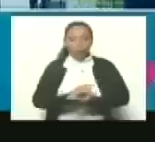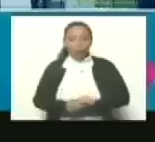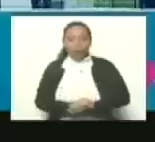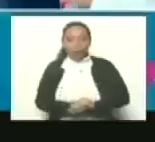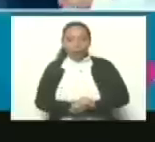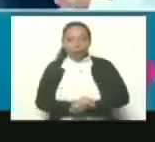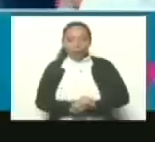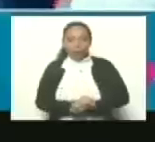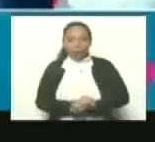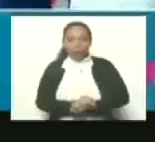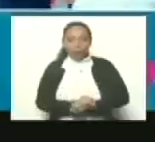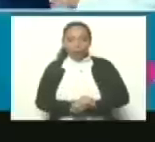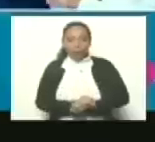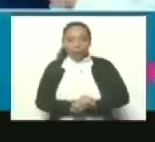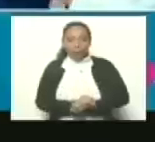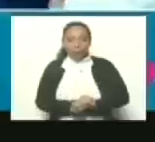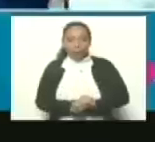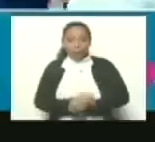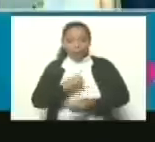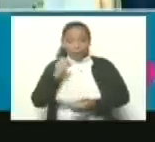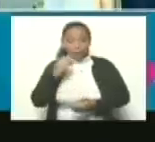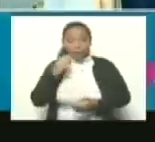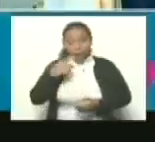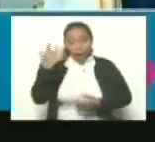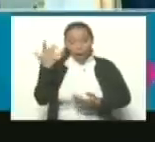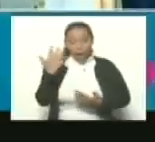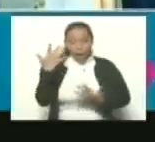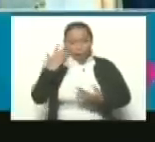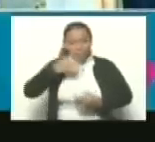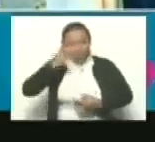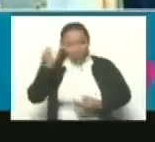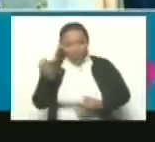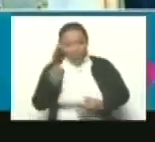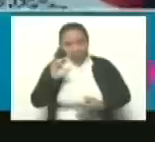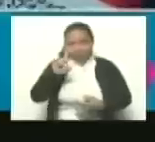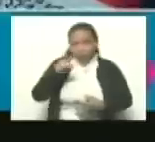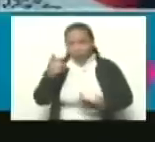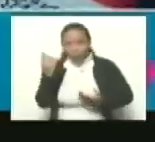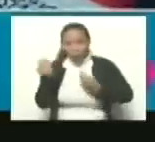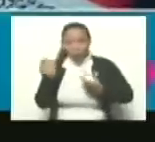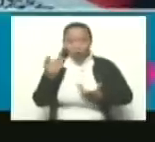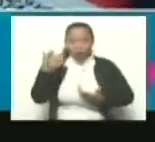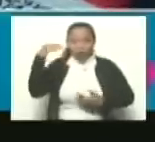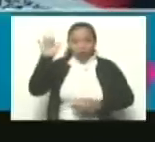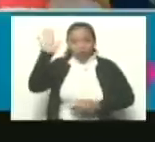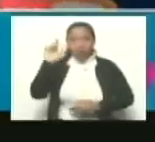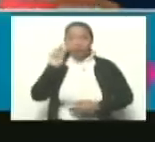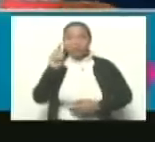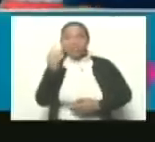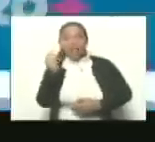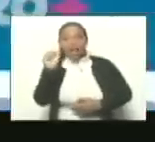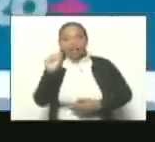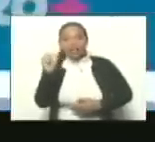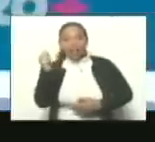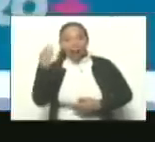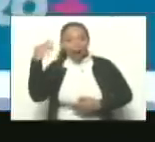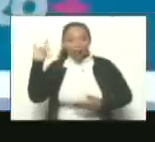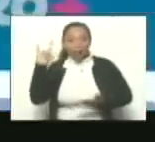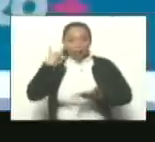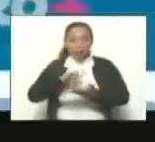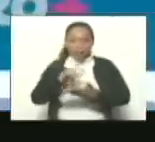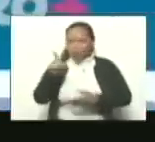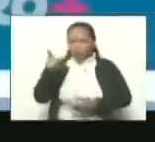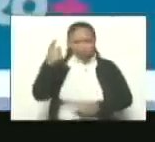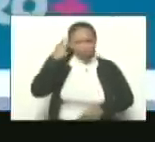verdad, no me metan mentiras. Levanten la mano, Viasa. Uno por allá con barba canosa. Tú no te puedes